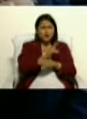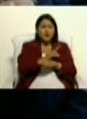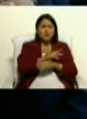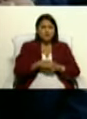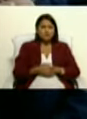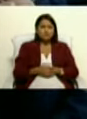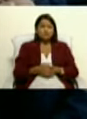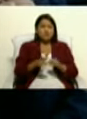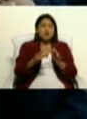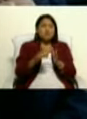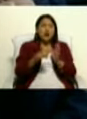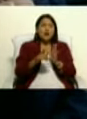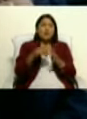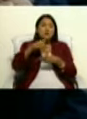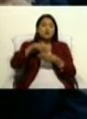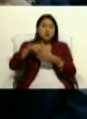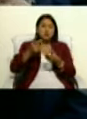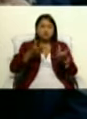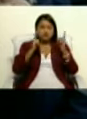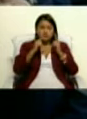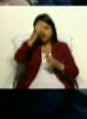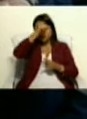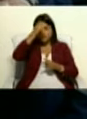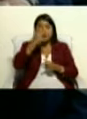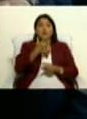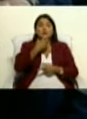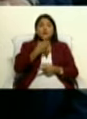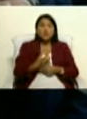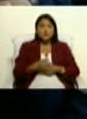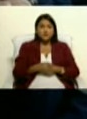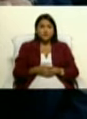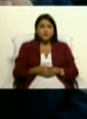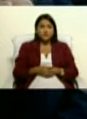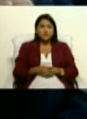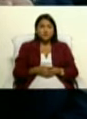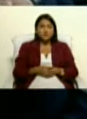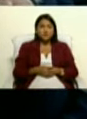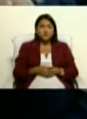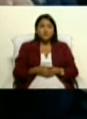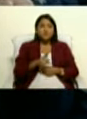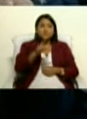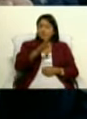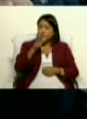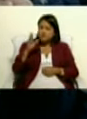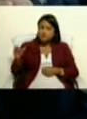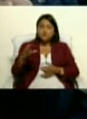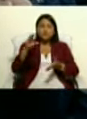ejercer su derecho al voto el día domingo 3 de diciembre. Ese día podrá usted ir a su centro de